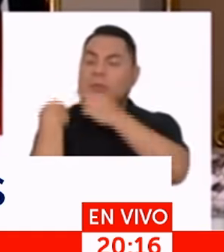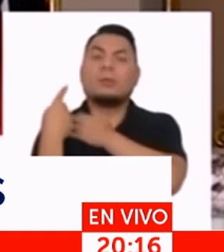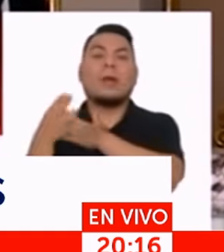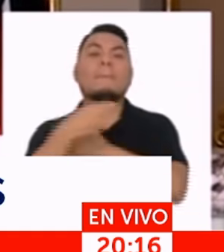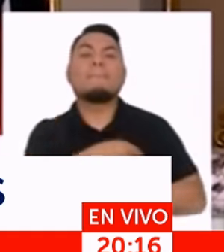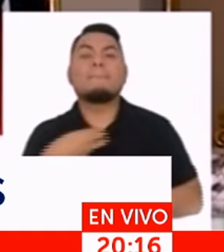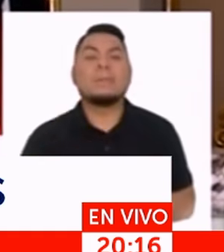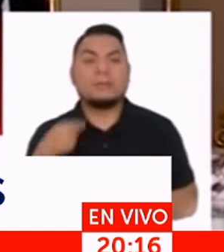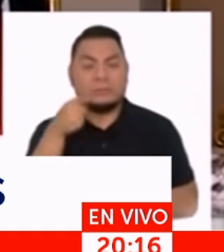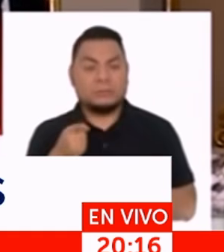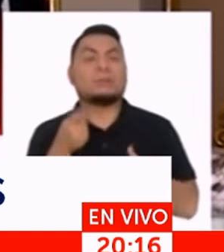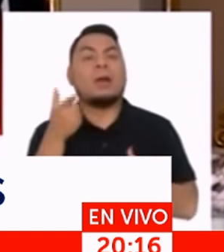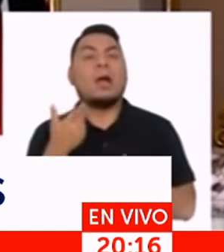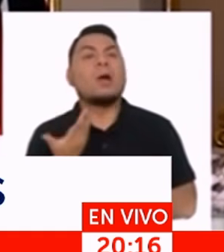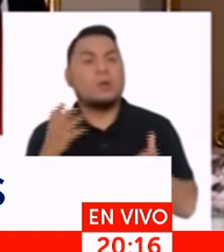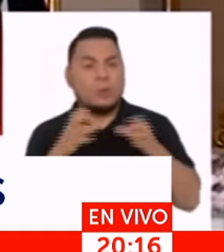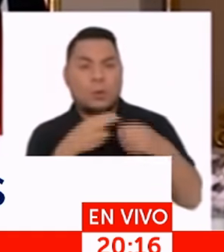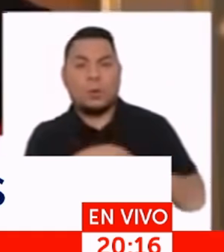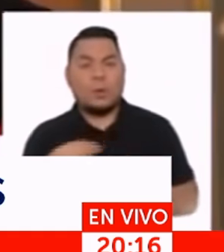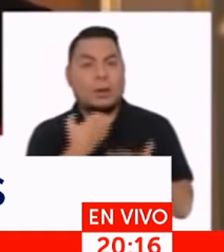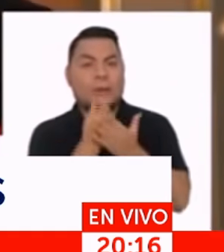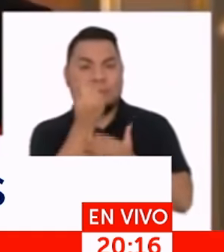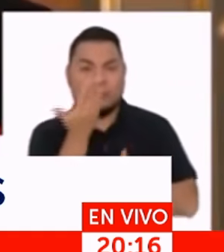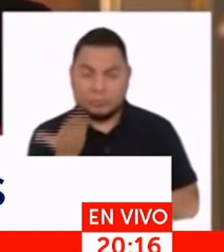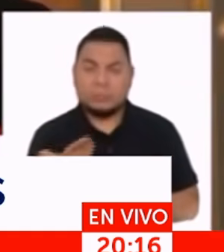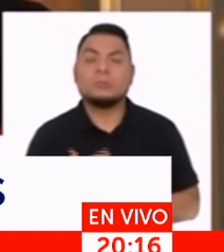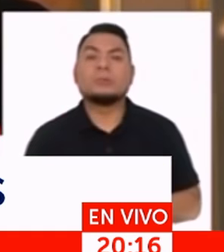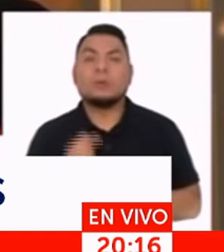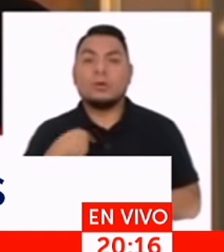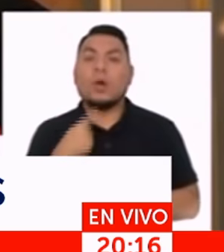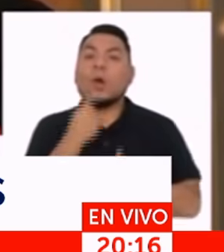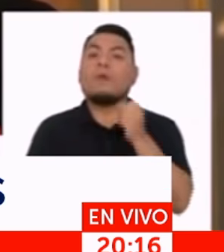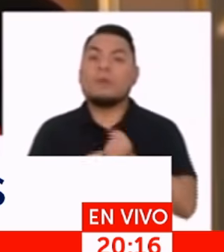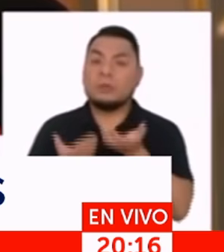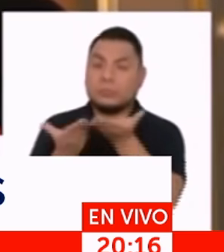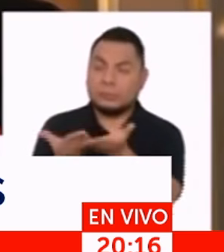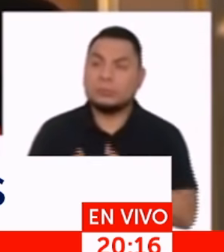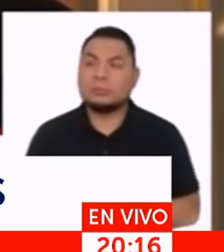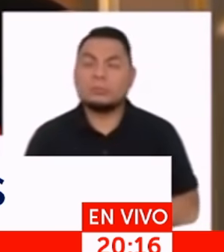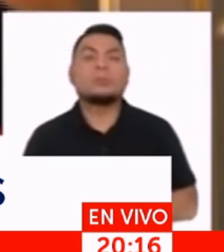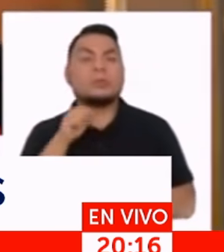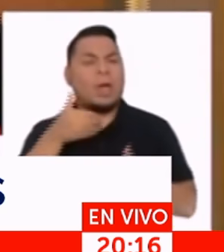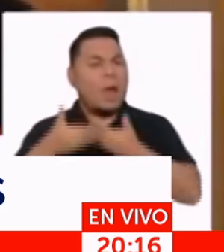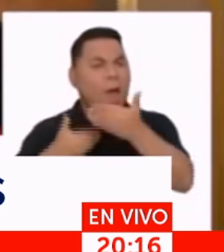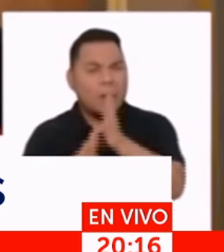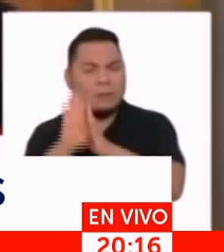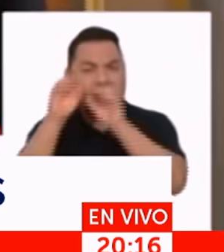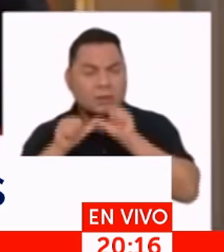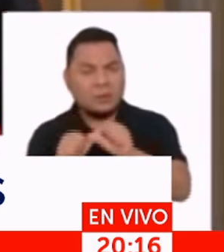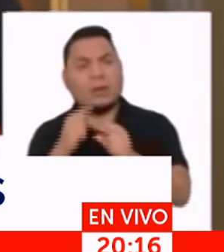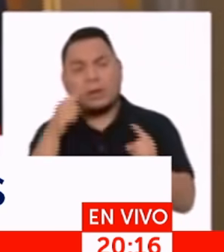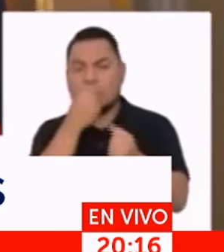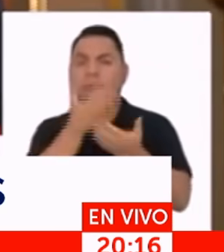cargo de Ministro de Estado en el Despacho de Economía y Finanzas, que os confío. Por un avance sostenible hacia